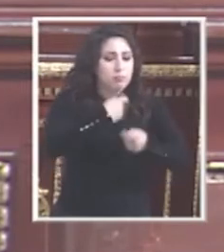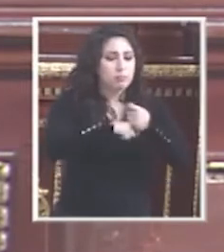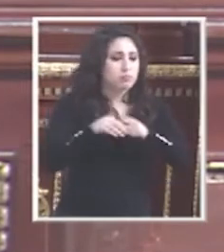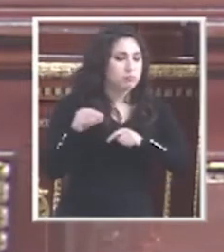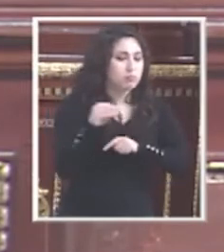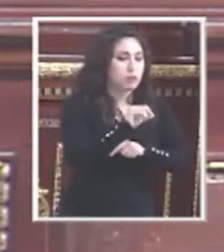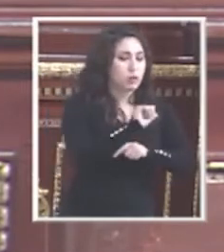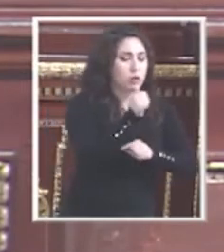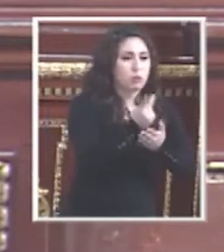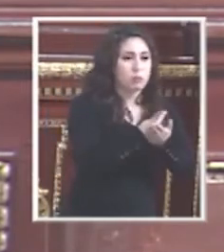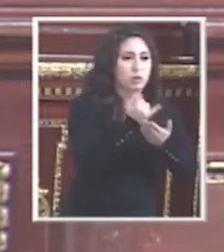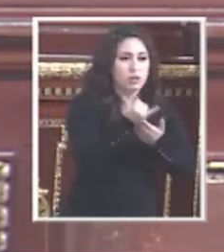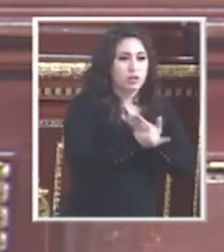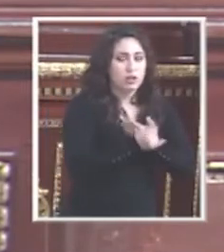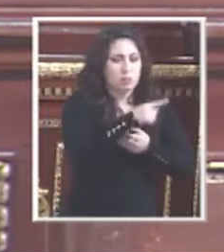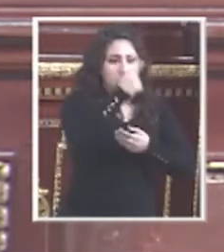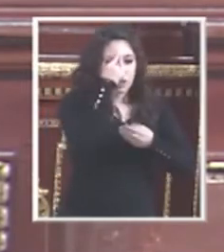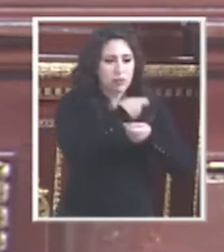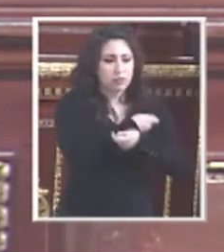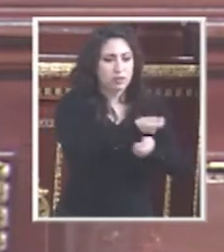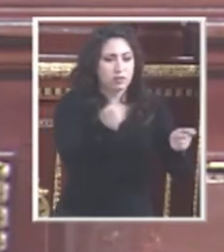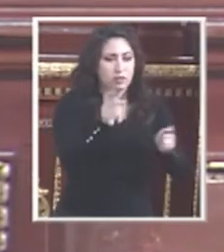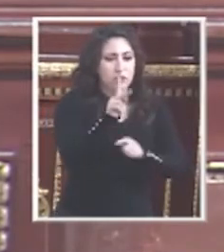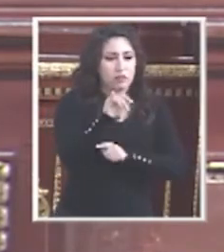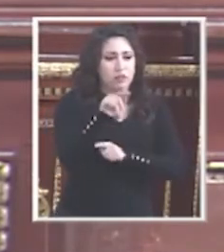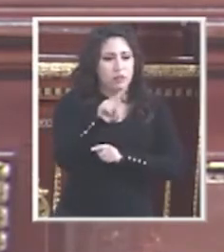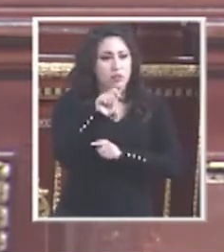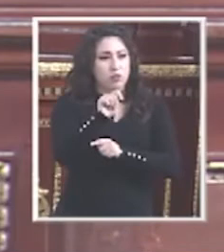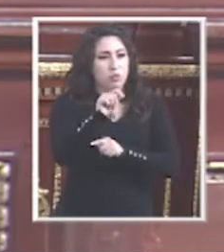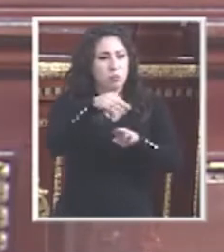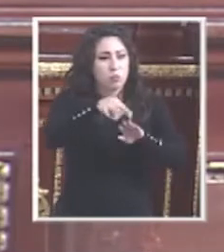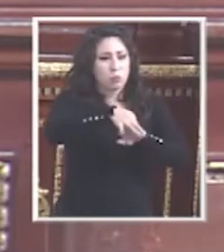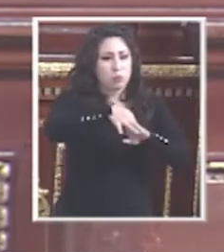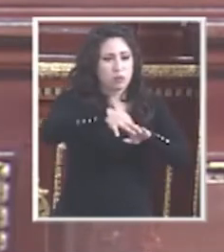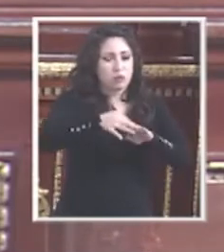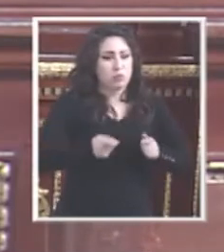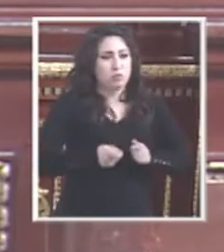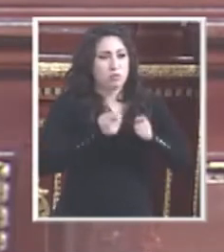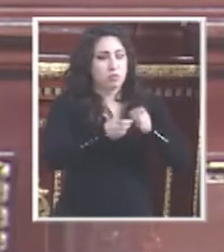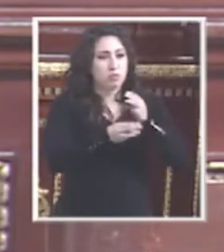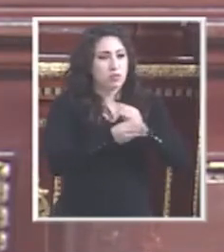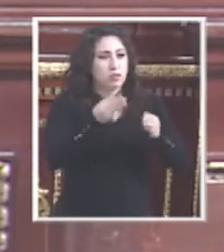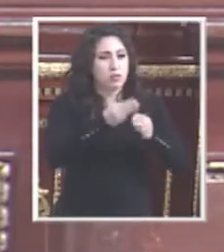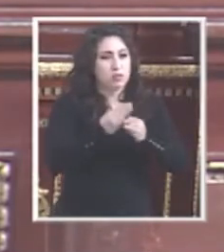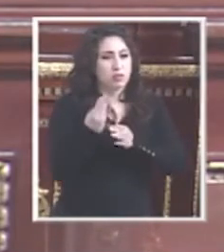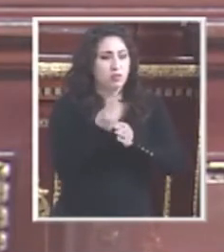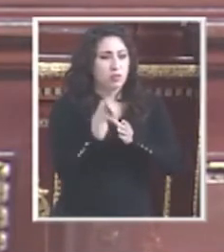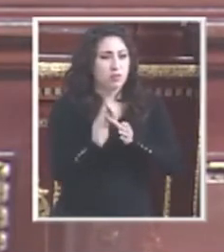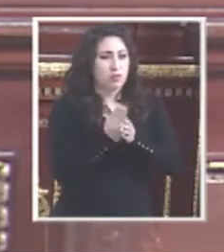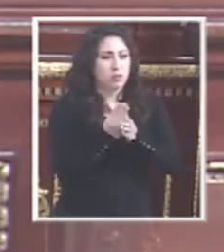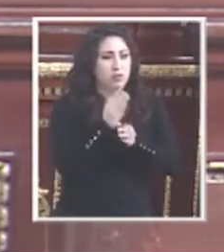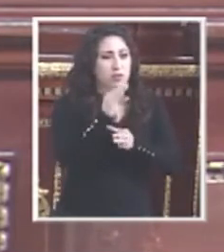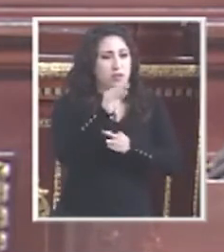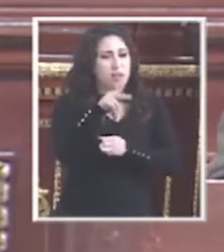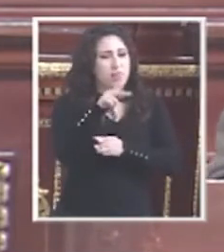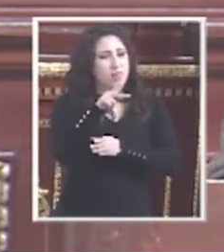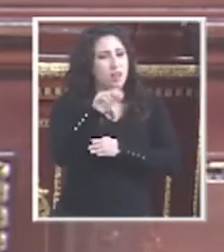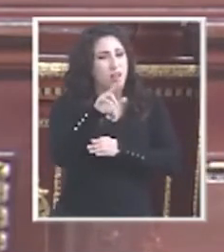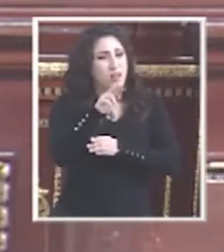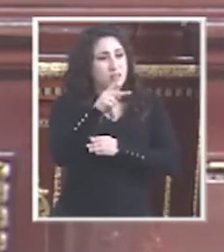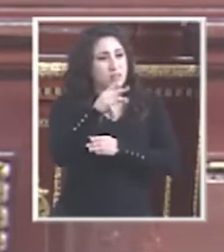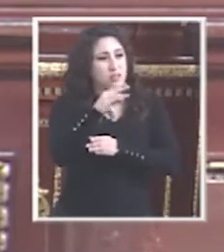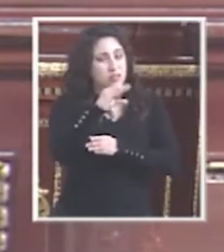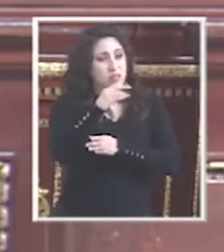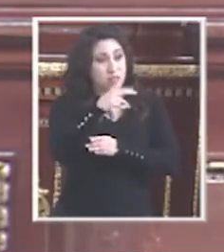proyecto que consistió en la entrega de kits de uñas y entrega de máquinas hidrolavadoras llamadas Karcher,